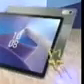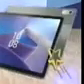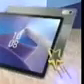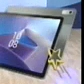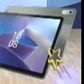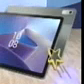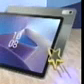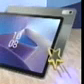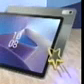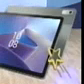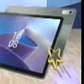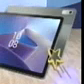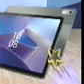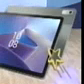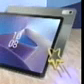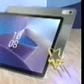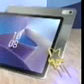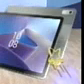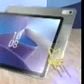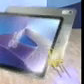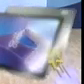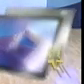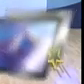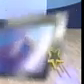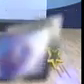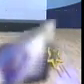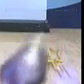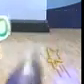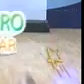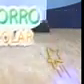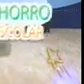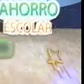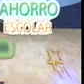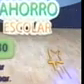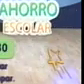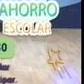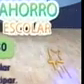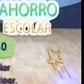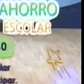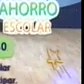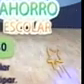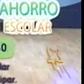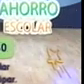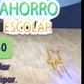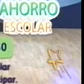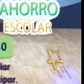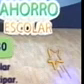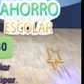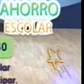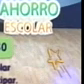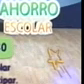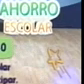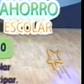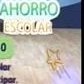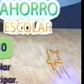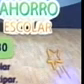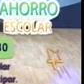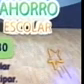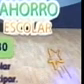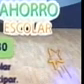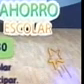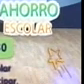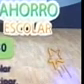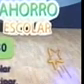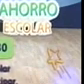Participa en el sorteo de 8 tablets y sé uno de los felices ganadores. Si eres asociado de Acomi DRL, participa en el sorteo de 8 tablets por